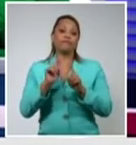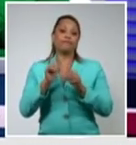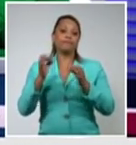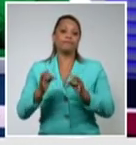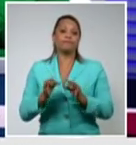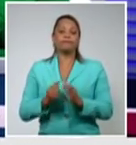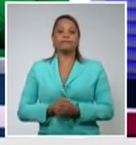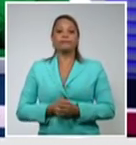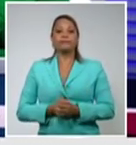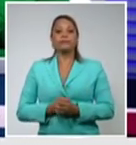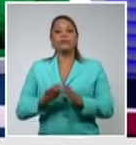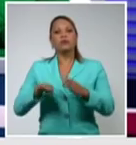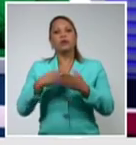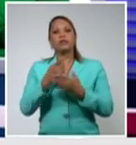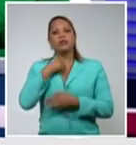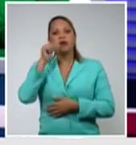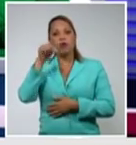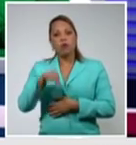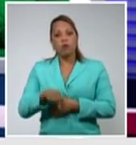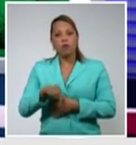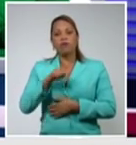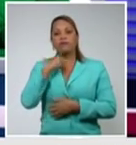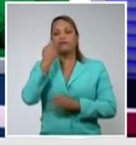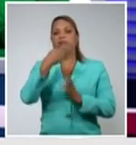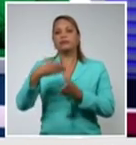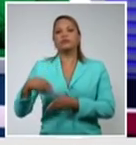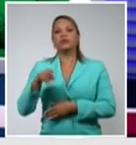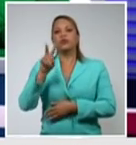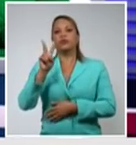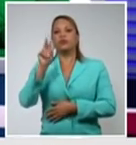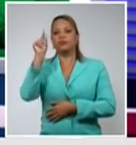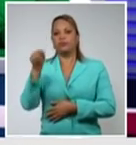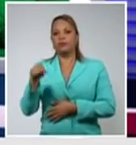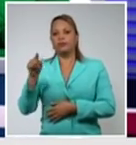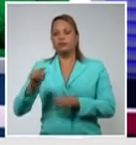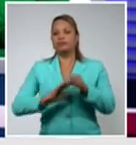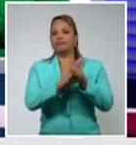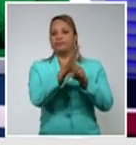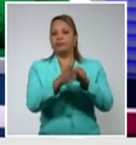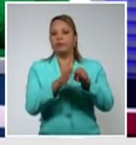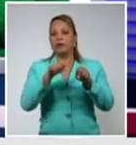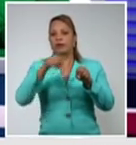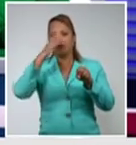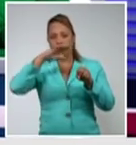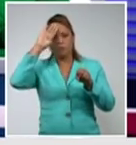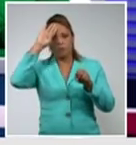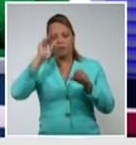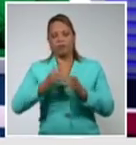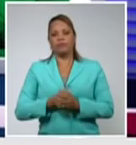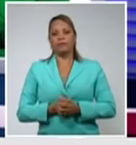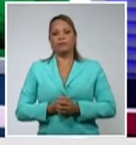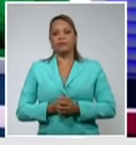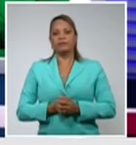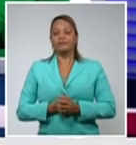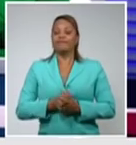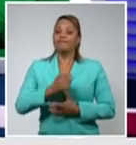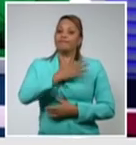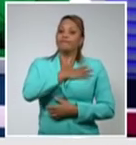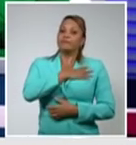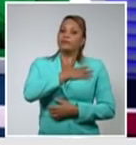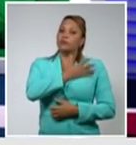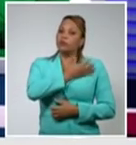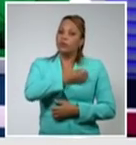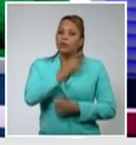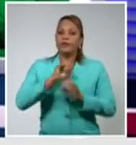tenemos que lamentar el fallecimiento de 2 personas con COVID-19 en Cuba, dar las condolencias a sus